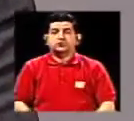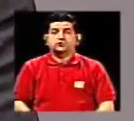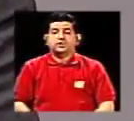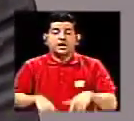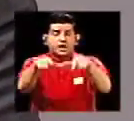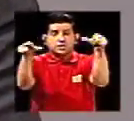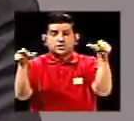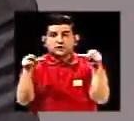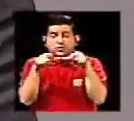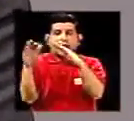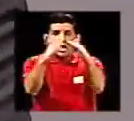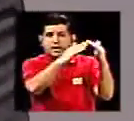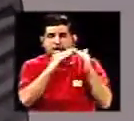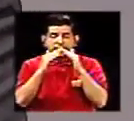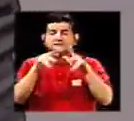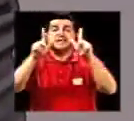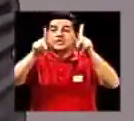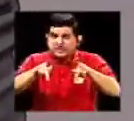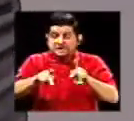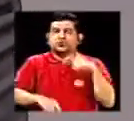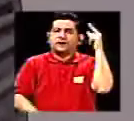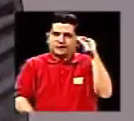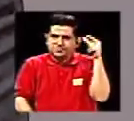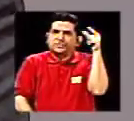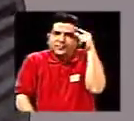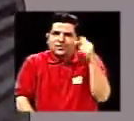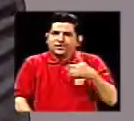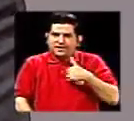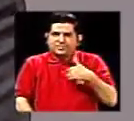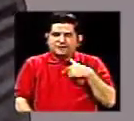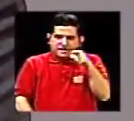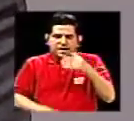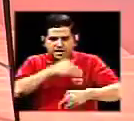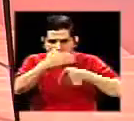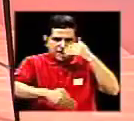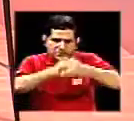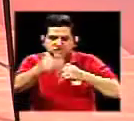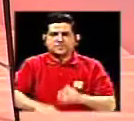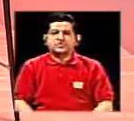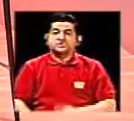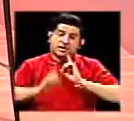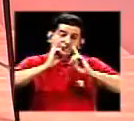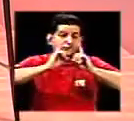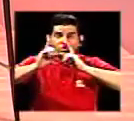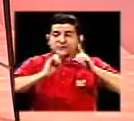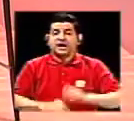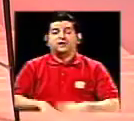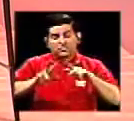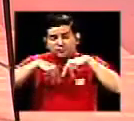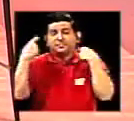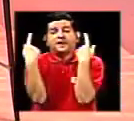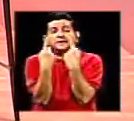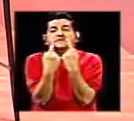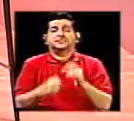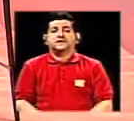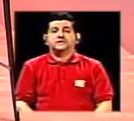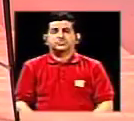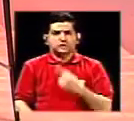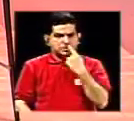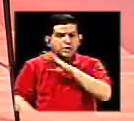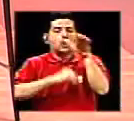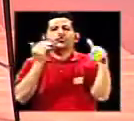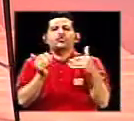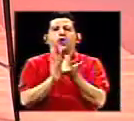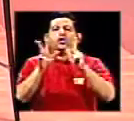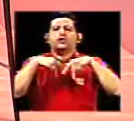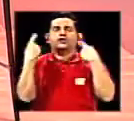territorios, comunidades e incluso personalidades. Y lógicamente tenemos que en este caminata están los diálogos con los partidos. Cuando digo partidos, todos los